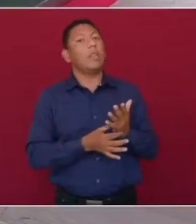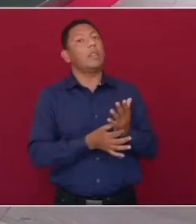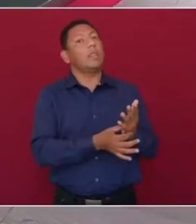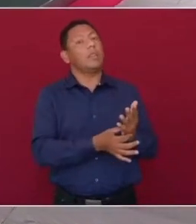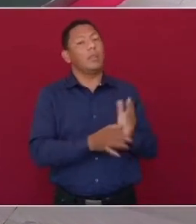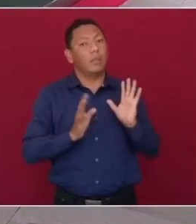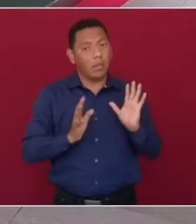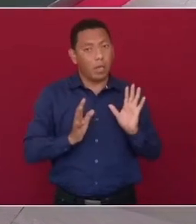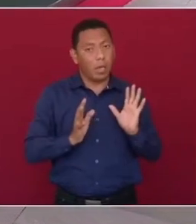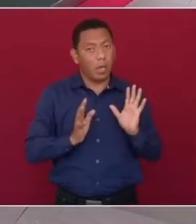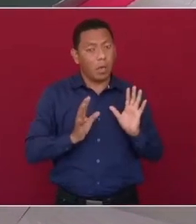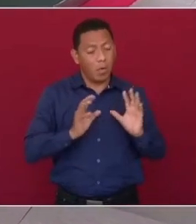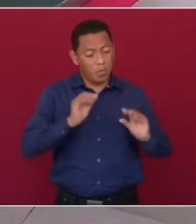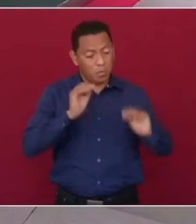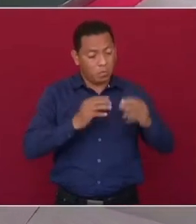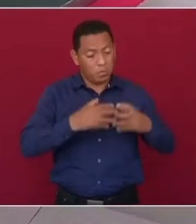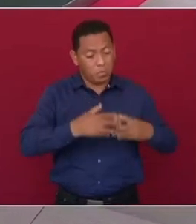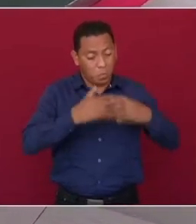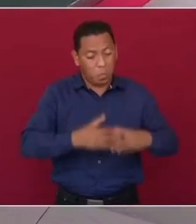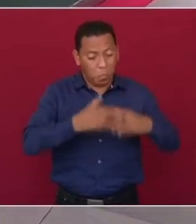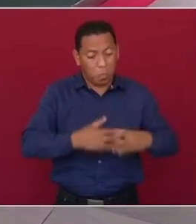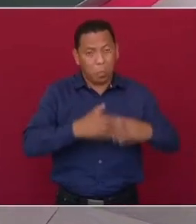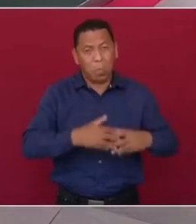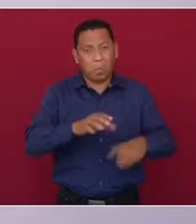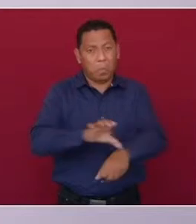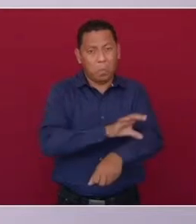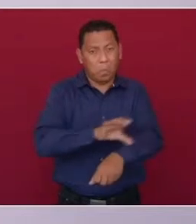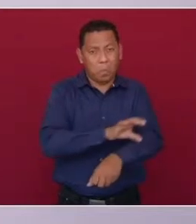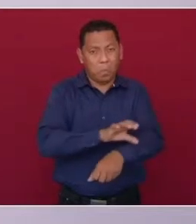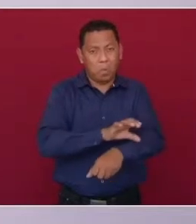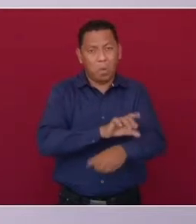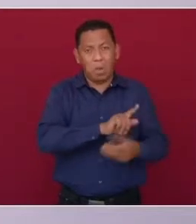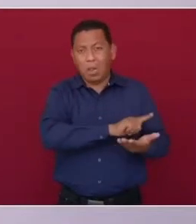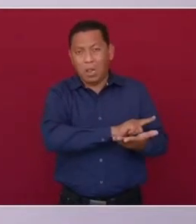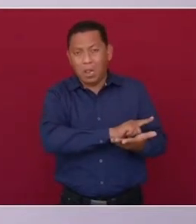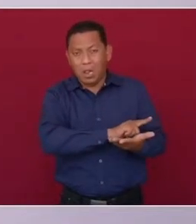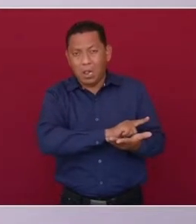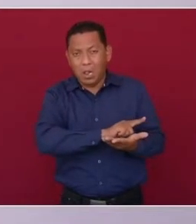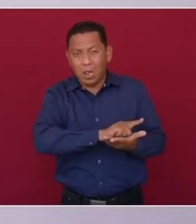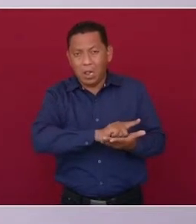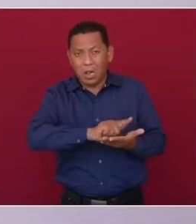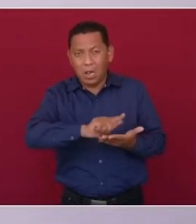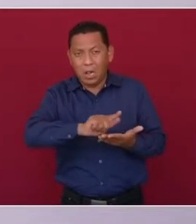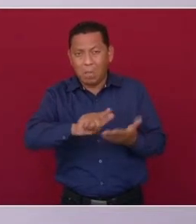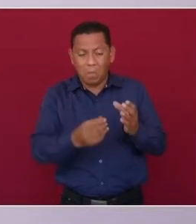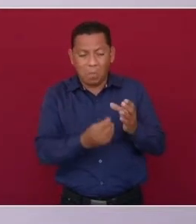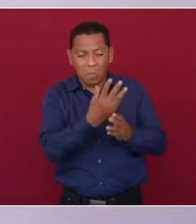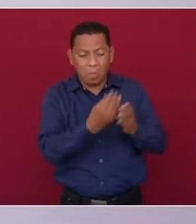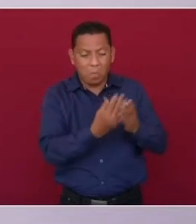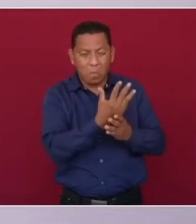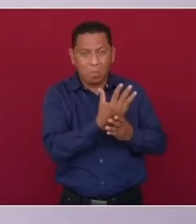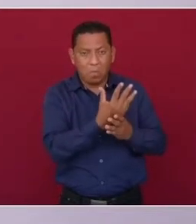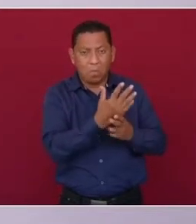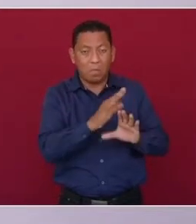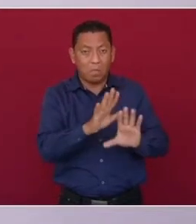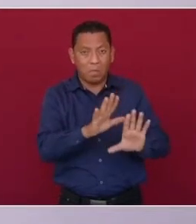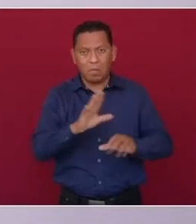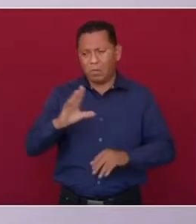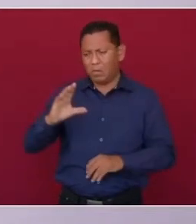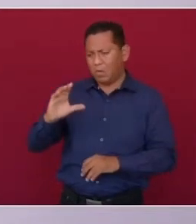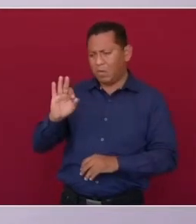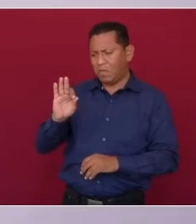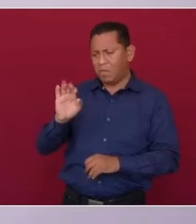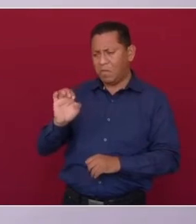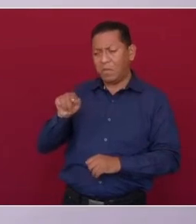producían energía limpia y renovable, mientras la Comisión Federal de